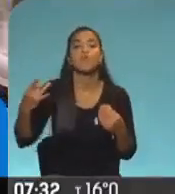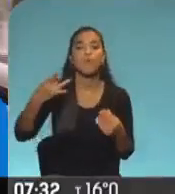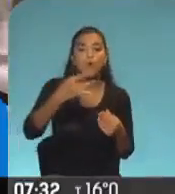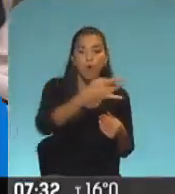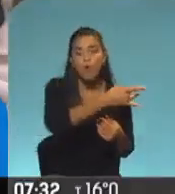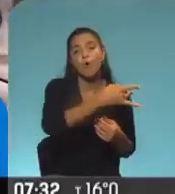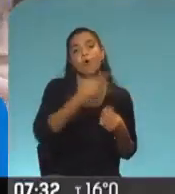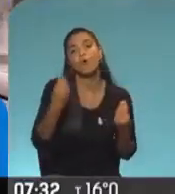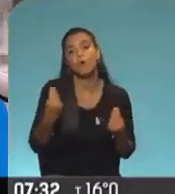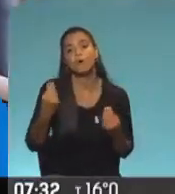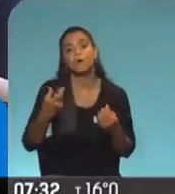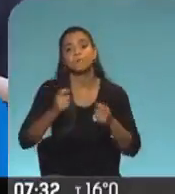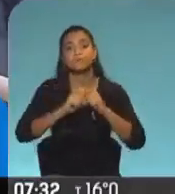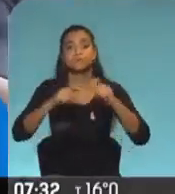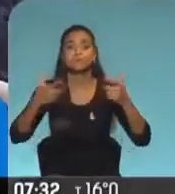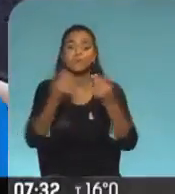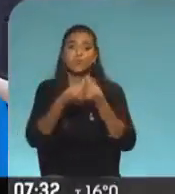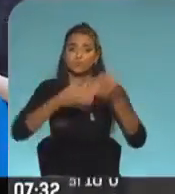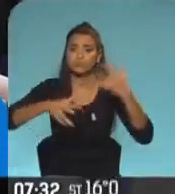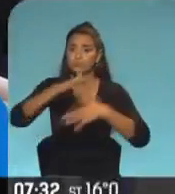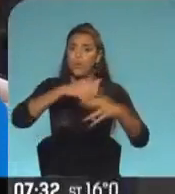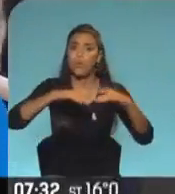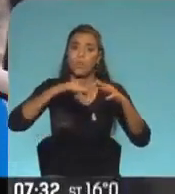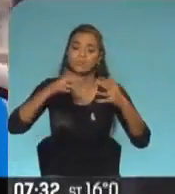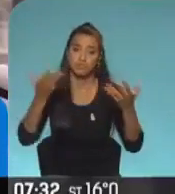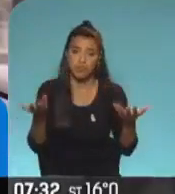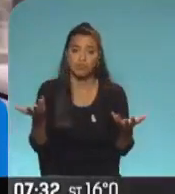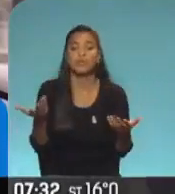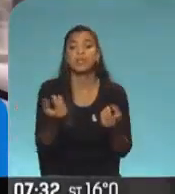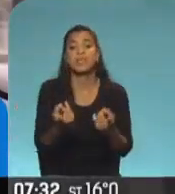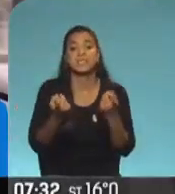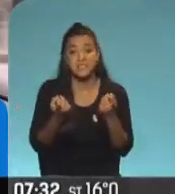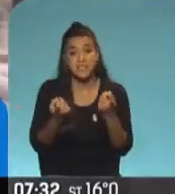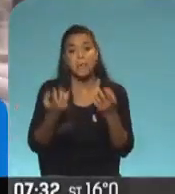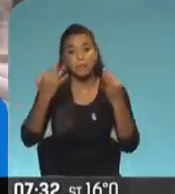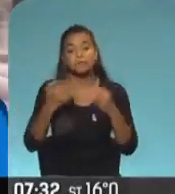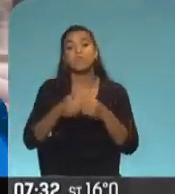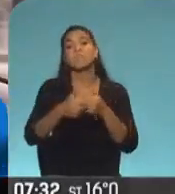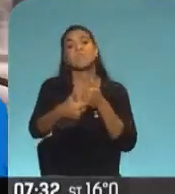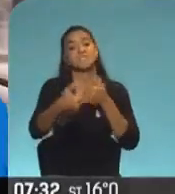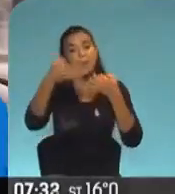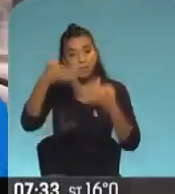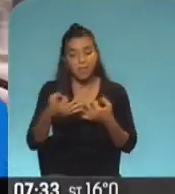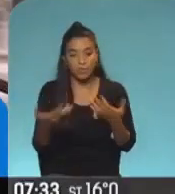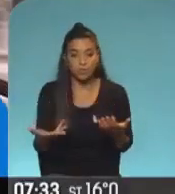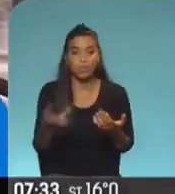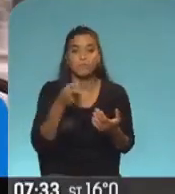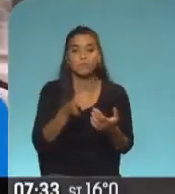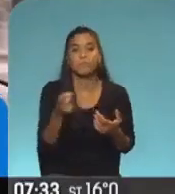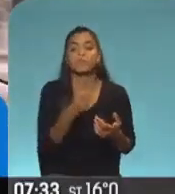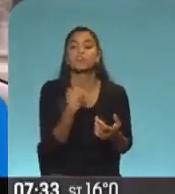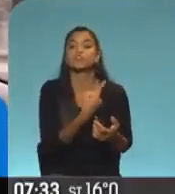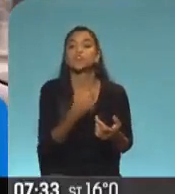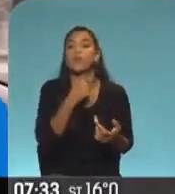forma paulatina incrementándose en el uso de los trenes, y necesitamos garantizar el distanciamiento social. Esto es lo que estamos